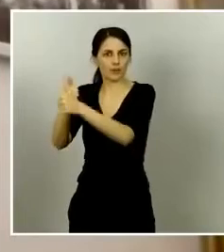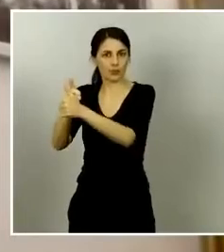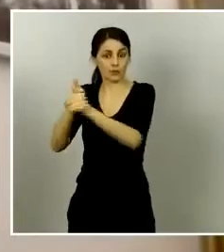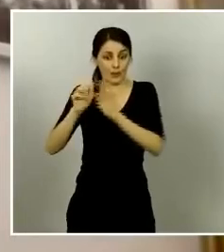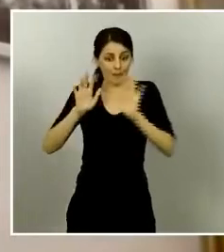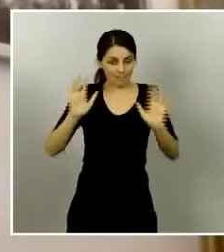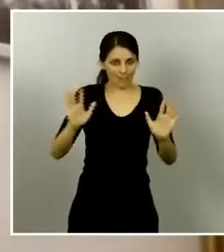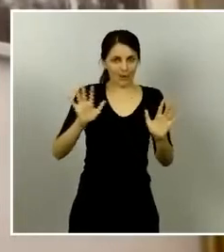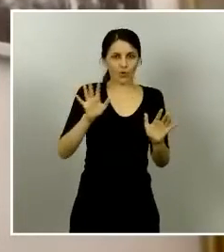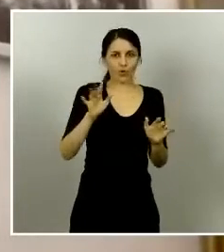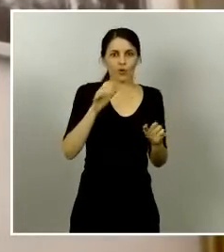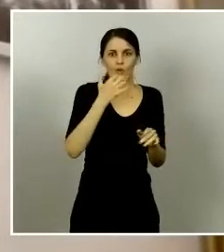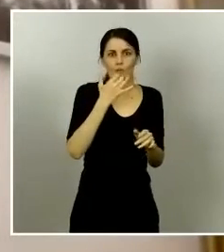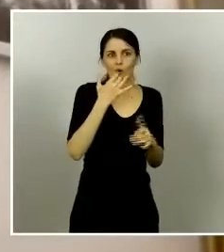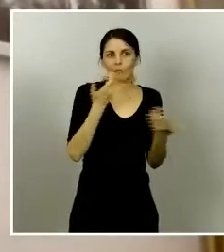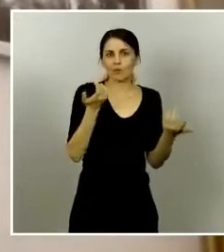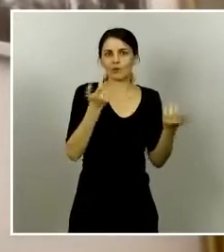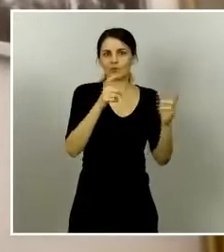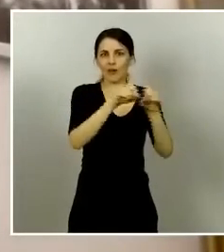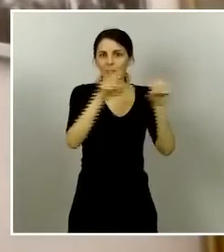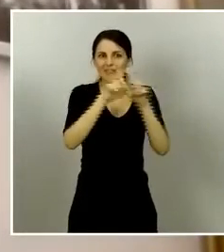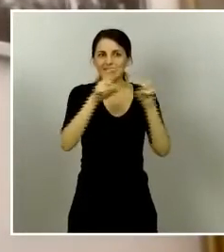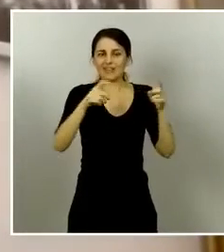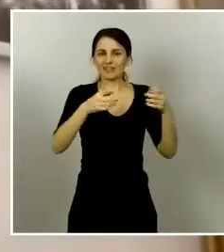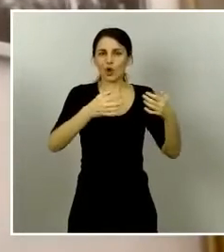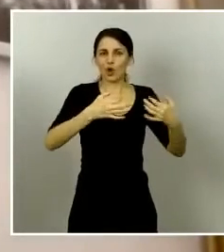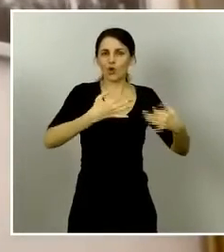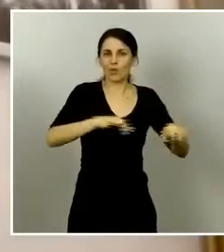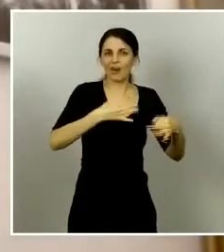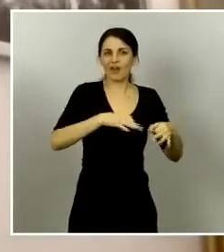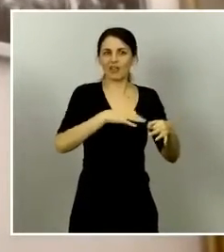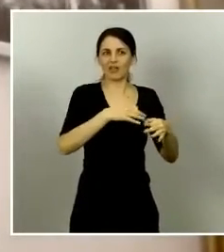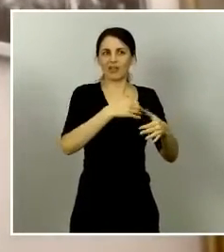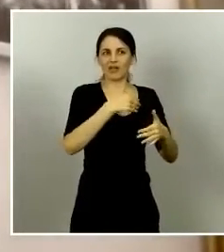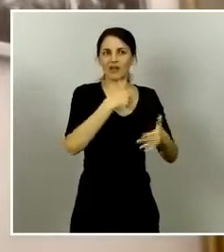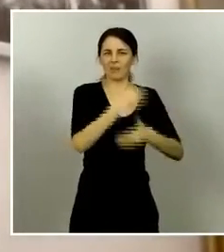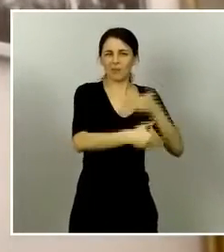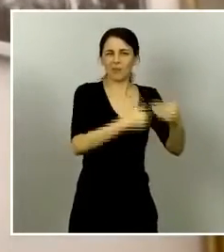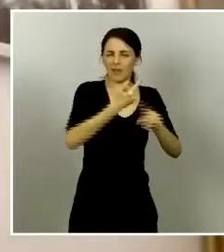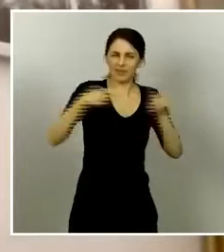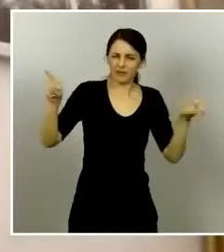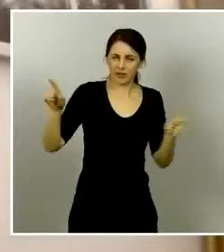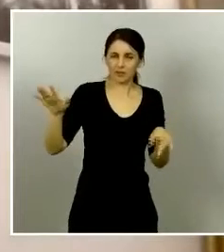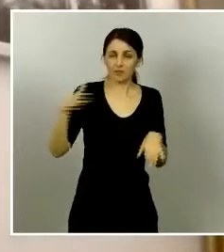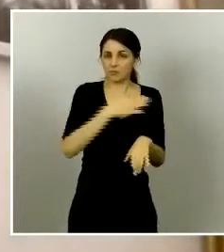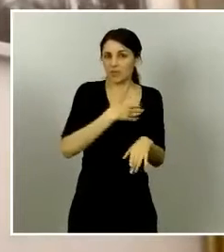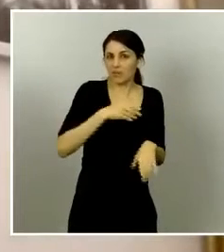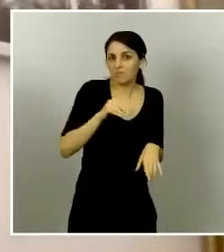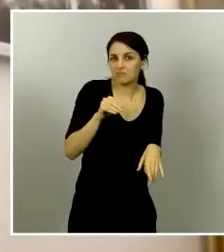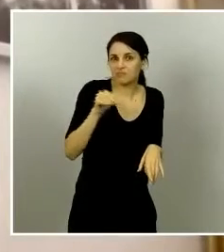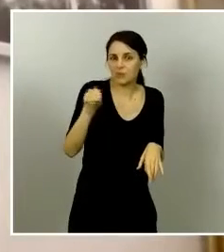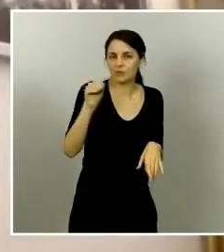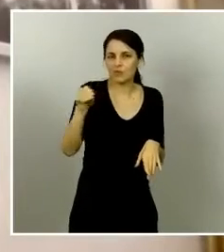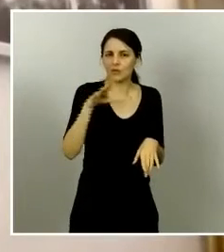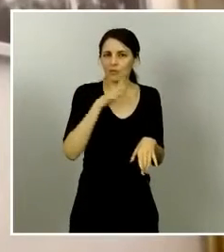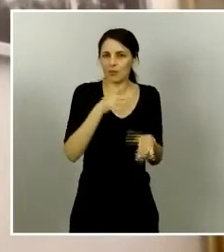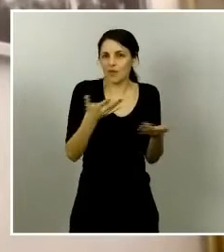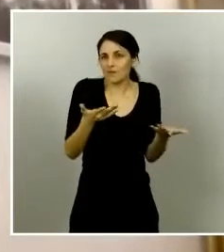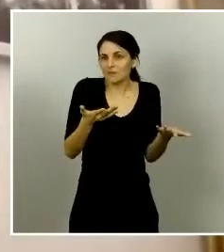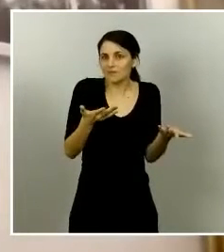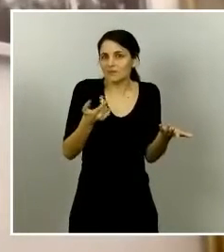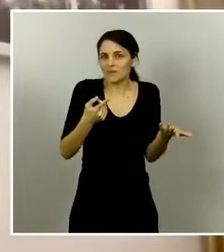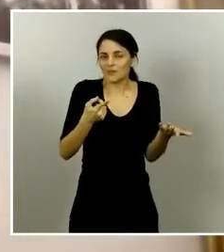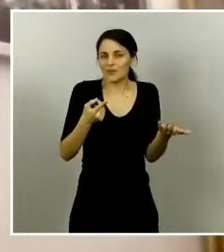estamos siguiendo, que es en recuperar la normalidad también, por ejemplo, de estas ruedas de prensa. No sé si, como ministra portavoz, nos puede